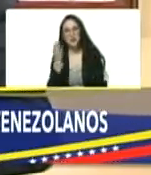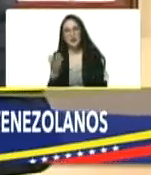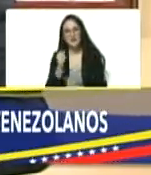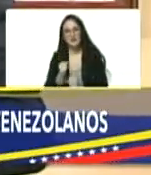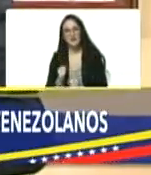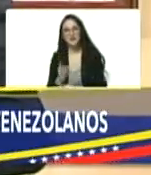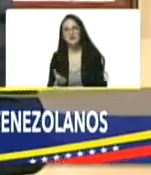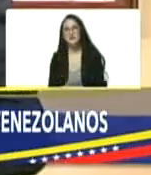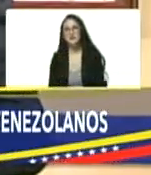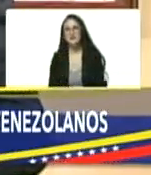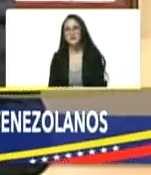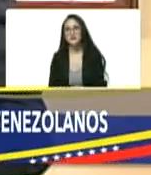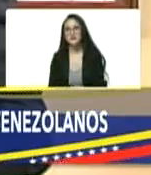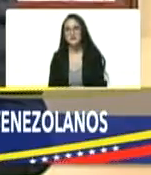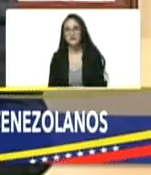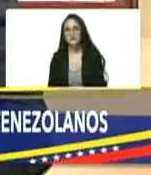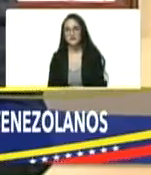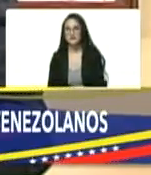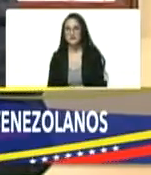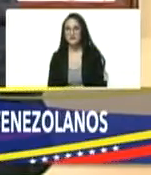Al florentino eterno,